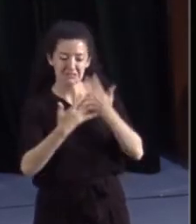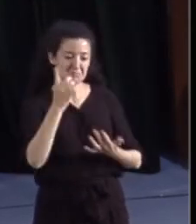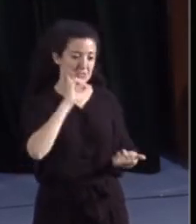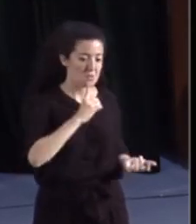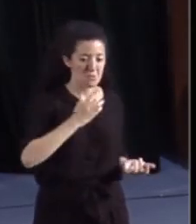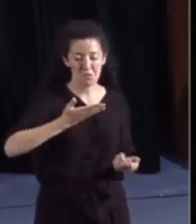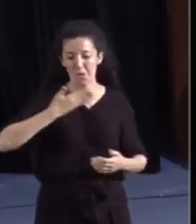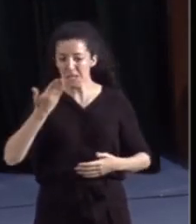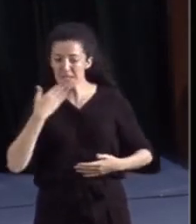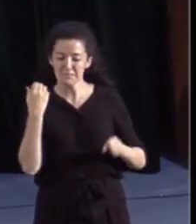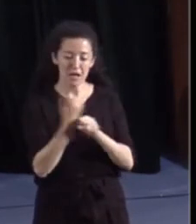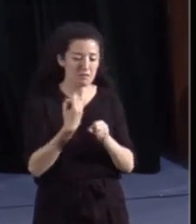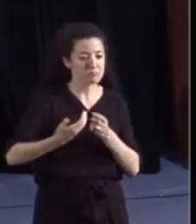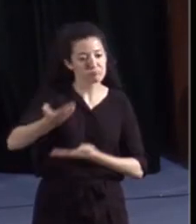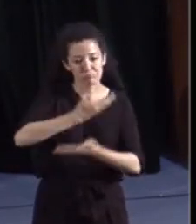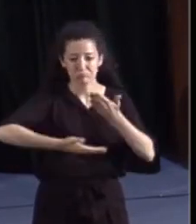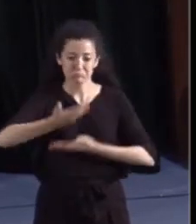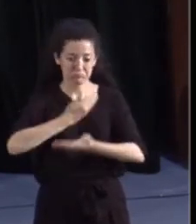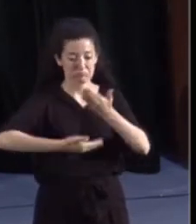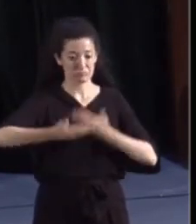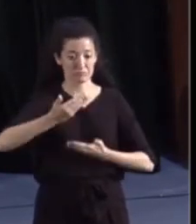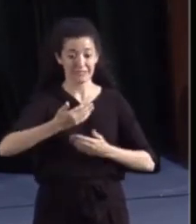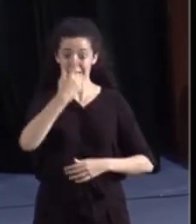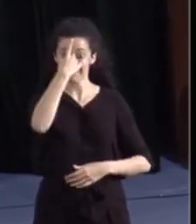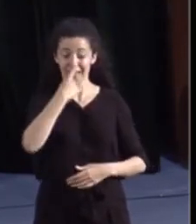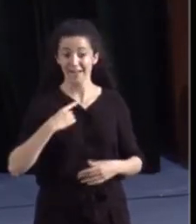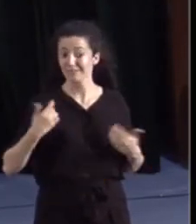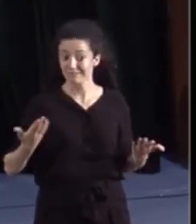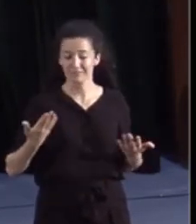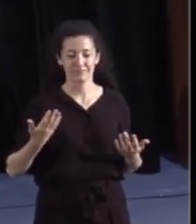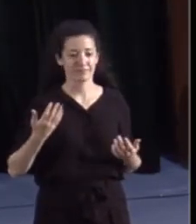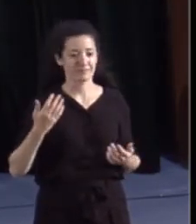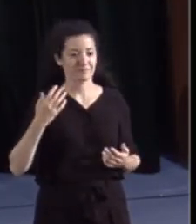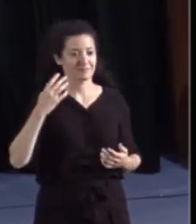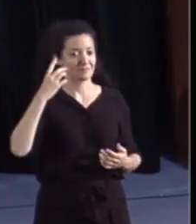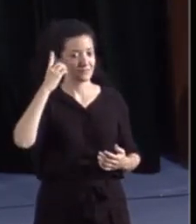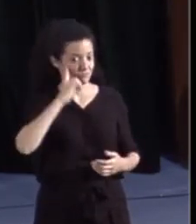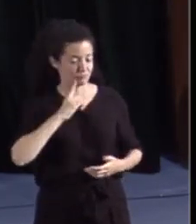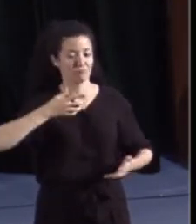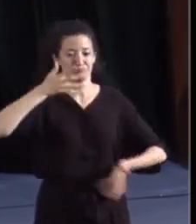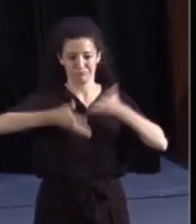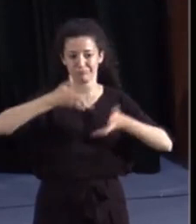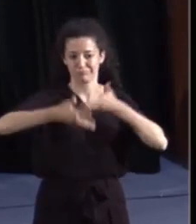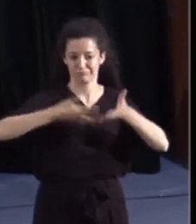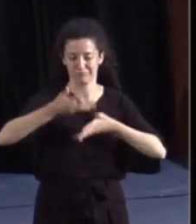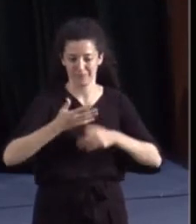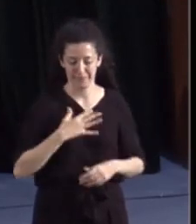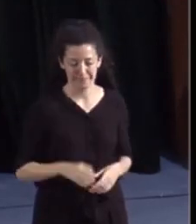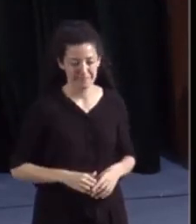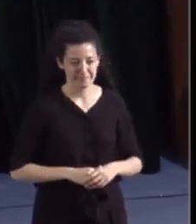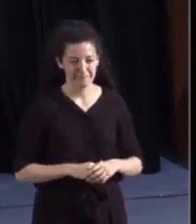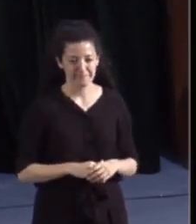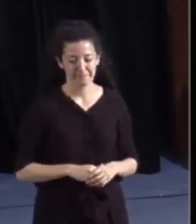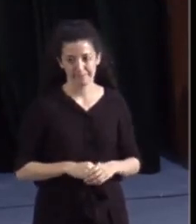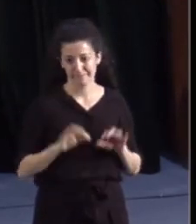veces el resultado es que vemos un intérprete en pantalla que es un signante sordo. Estas son